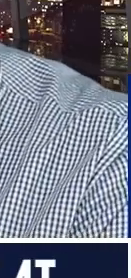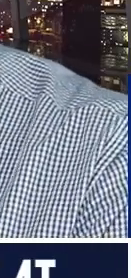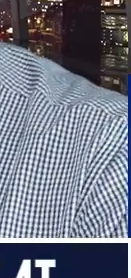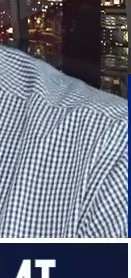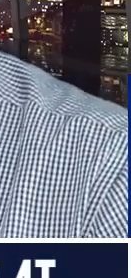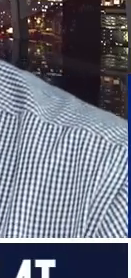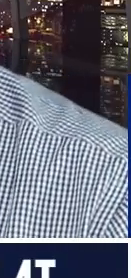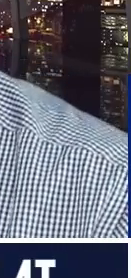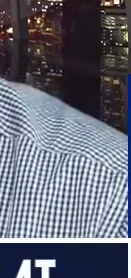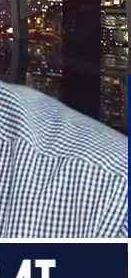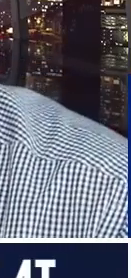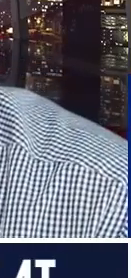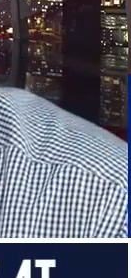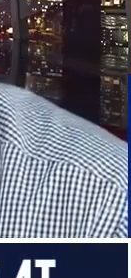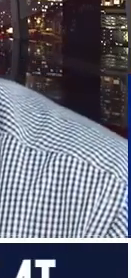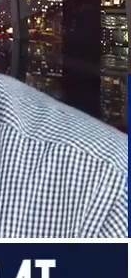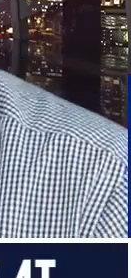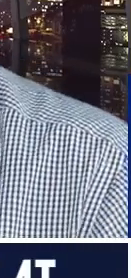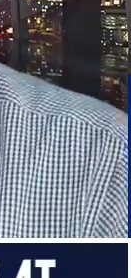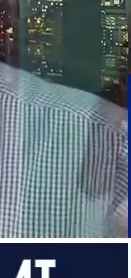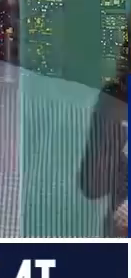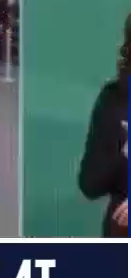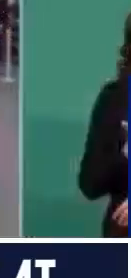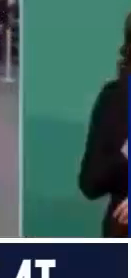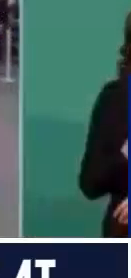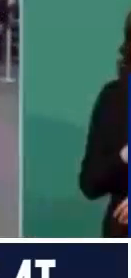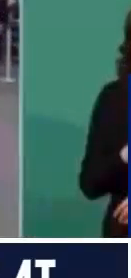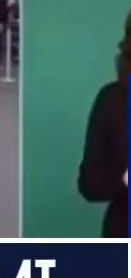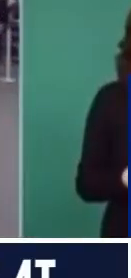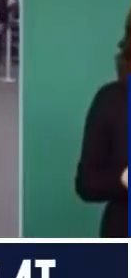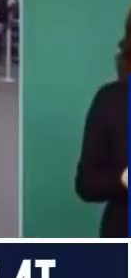dos empresas chequen lo que están pagando. Vamos a escucharlo.